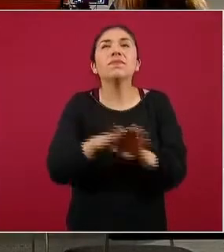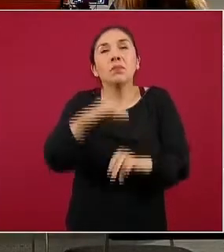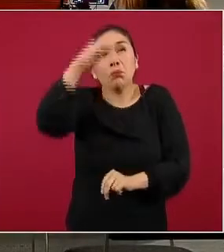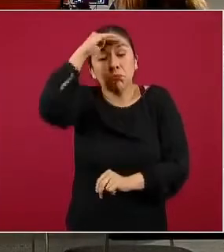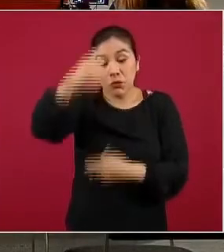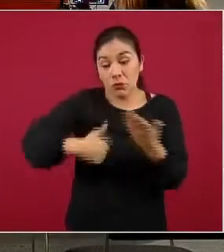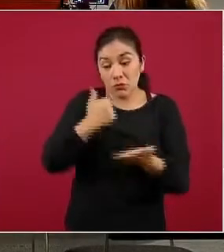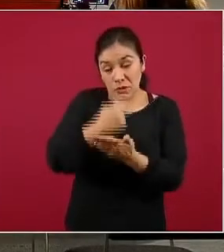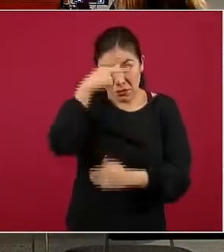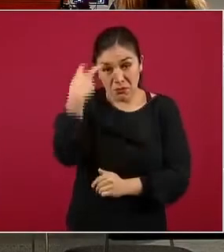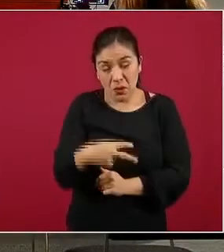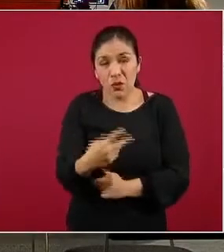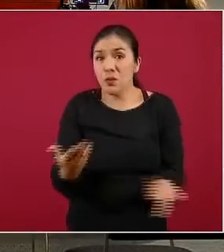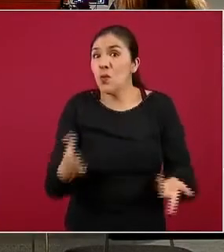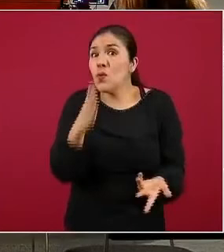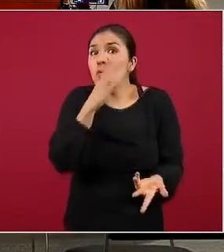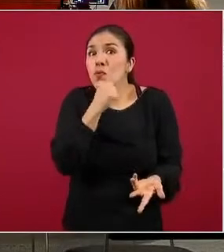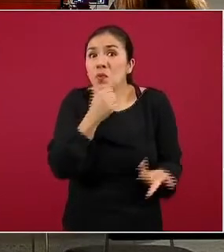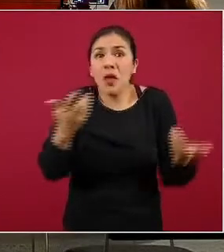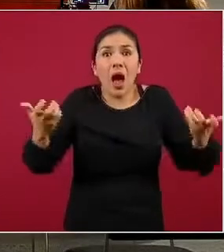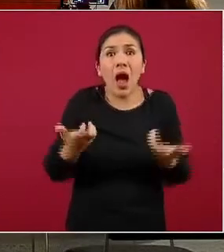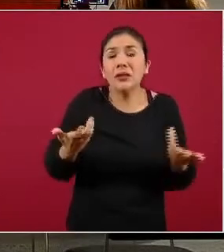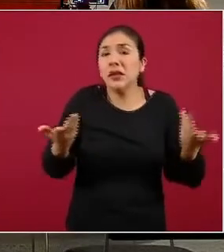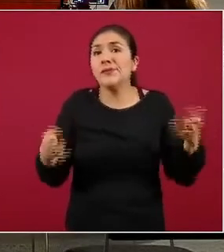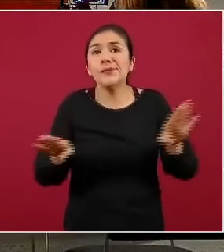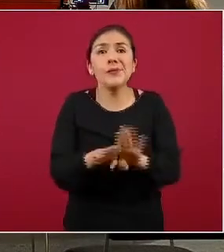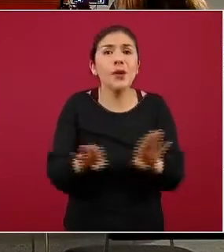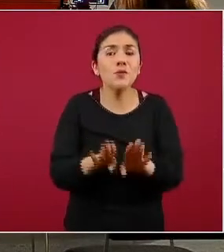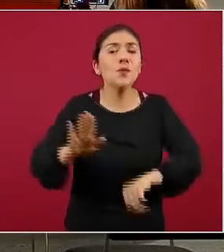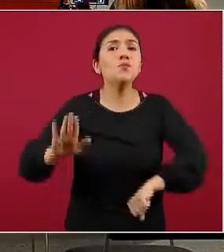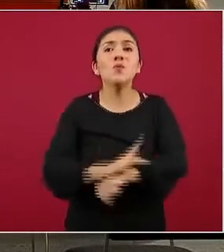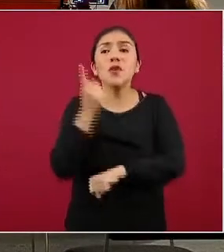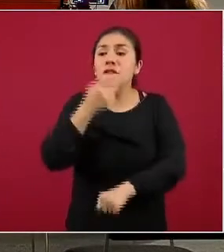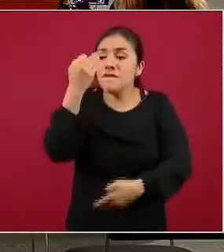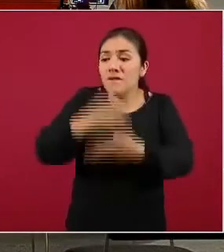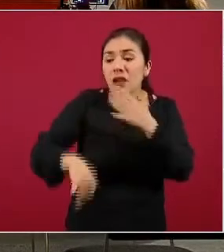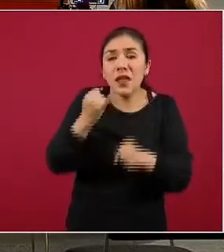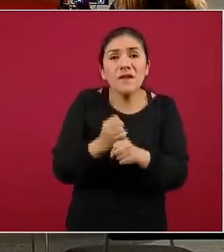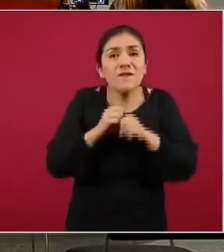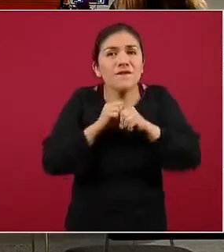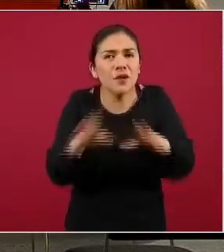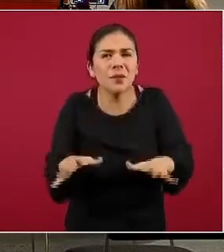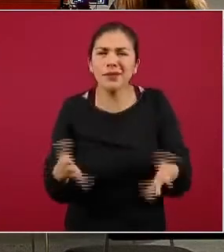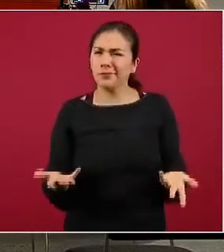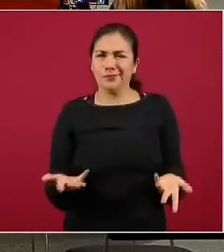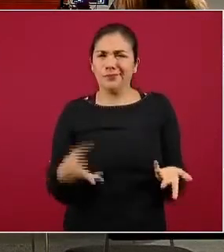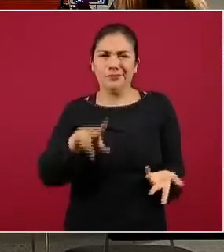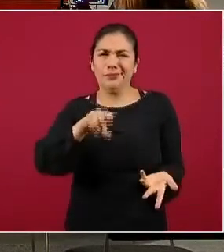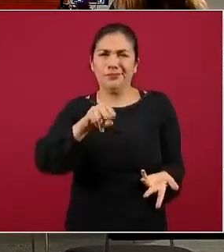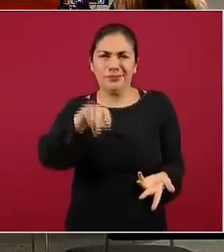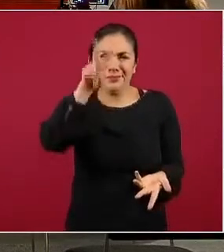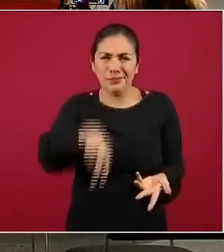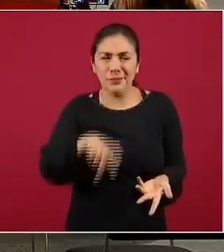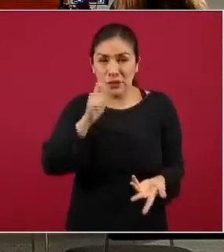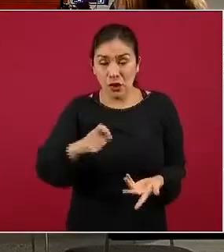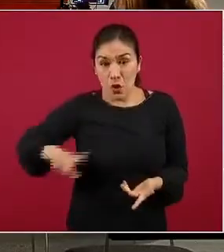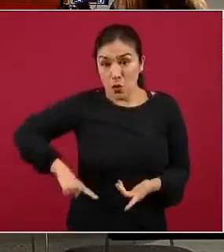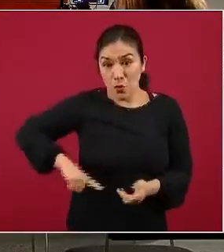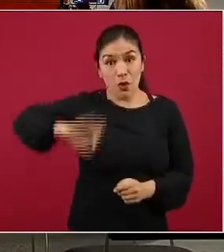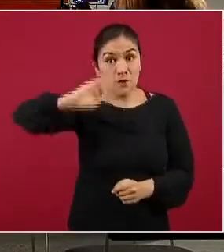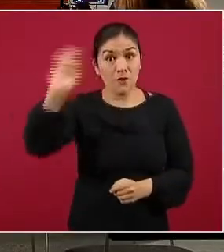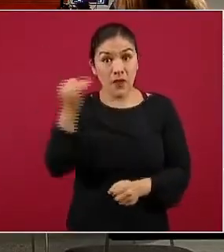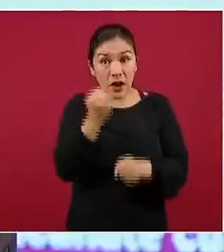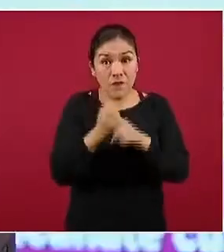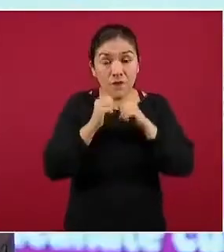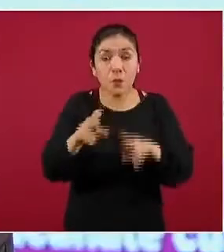la Ciudad de México no podía reaccionar porque no tenía información. No es así. La información que tiene el gobierno